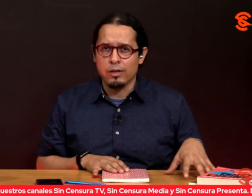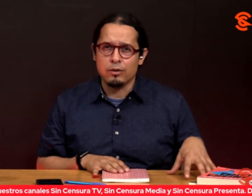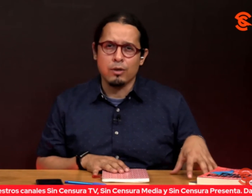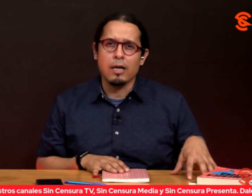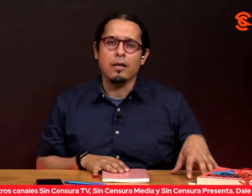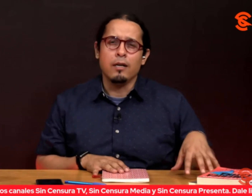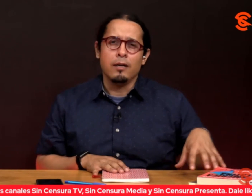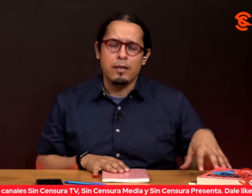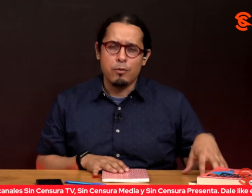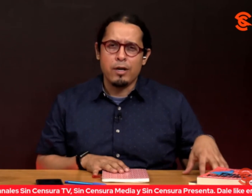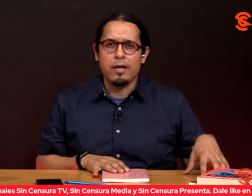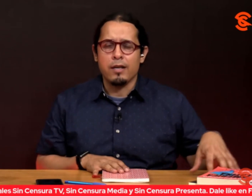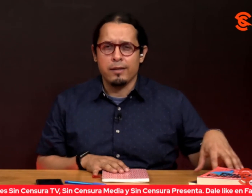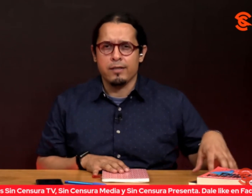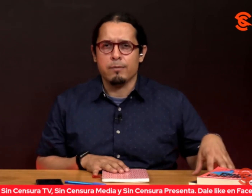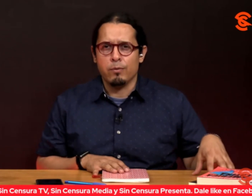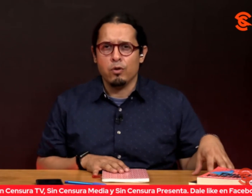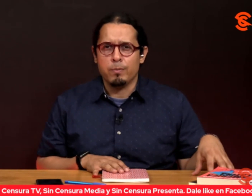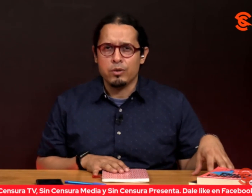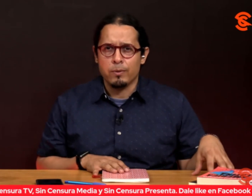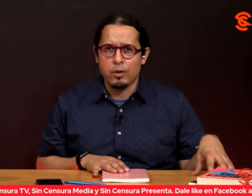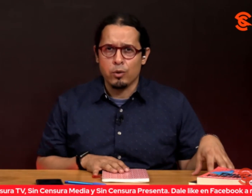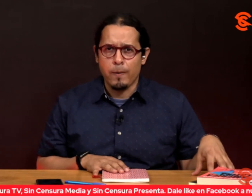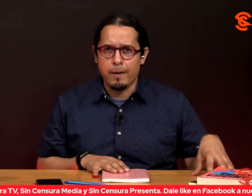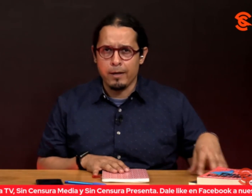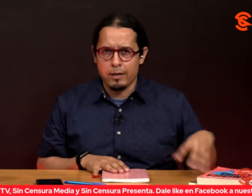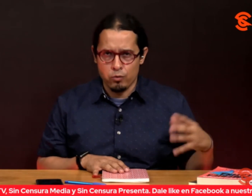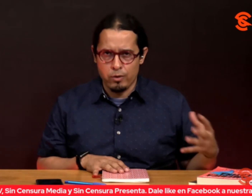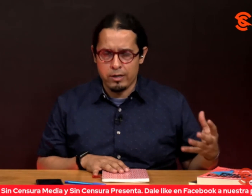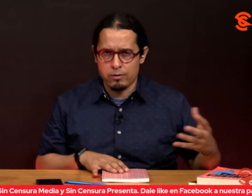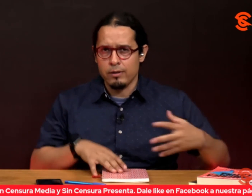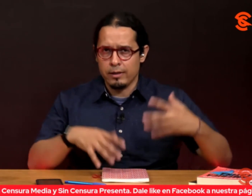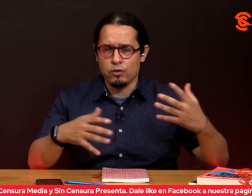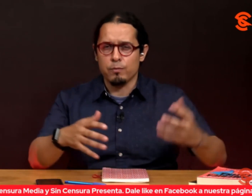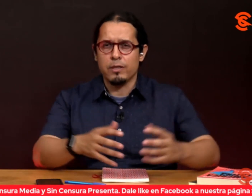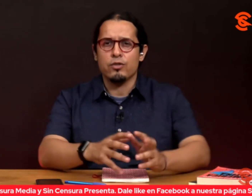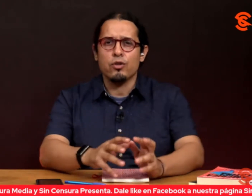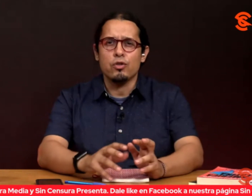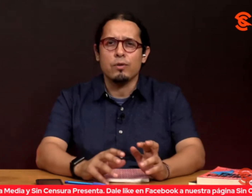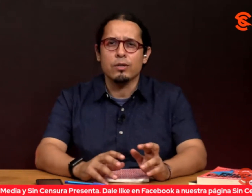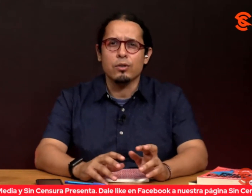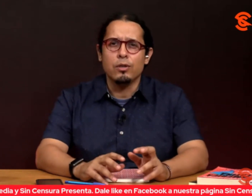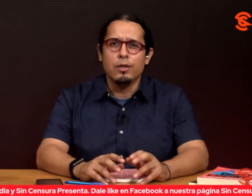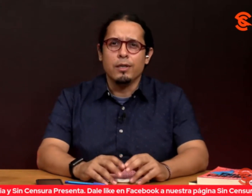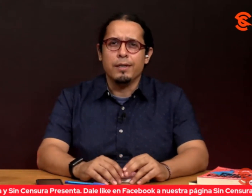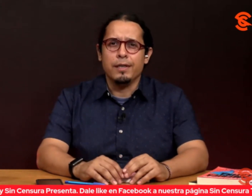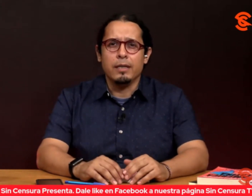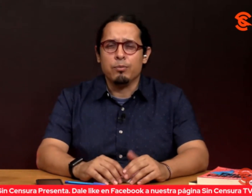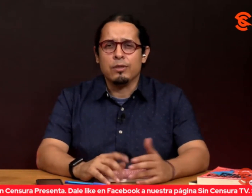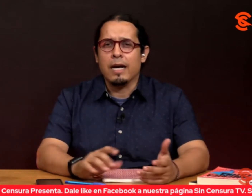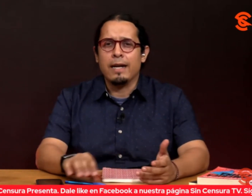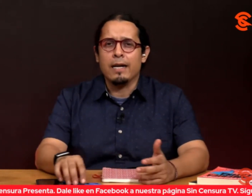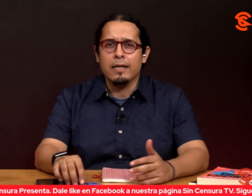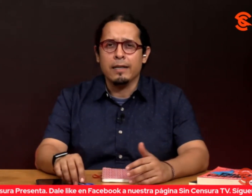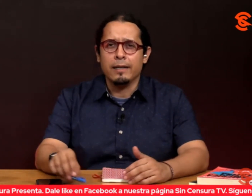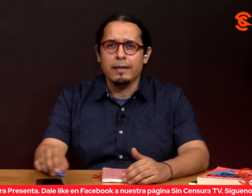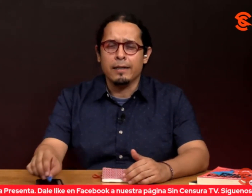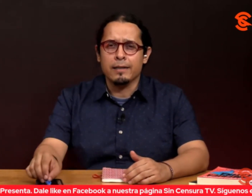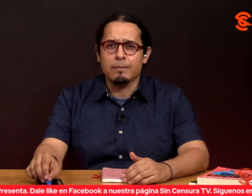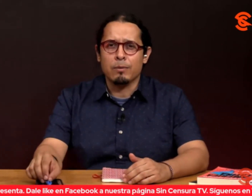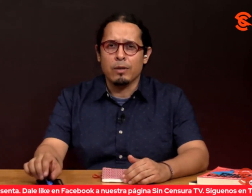del triunfo electoral de Morena y de Andrés Manuel López Obrador en las urnas, ¿no? En el 2018, cuando pues